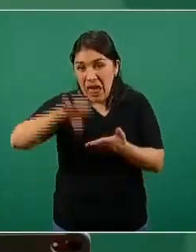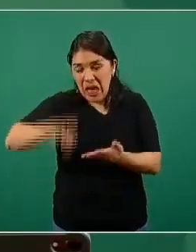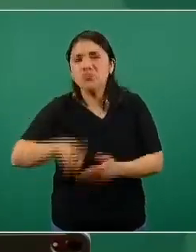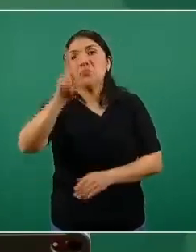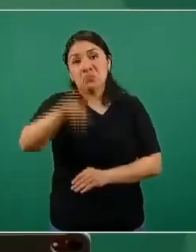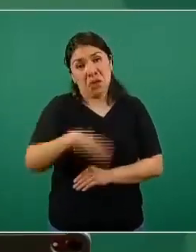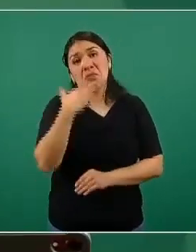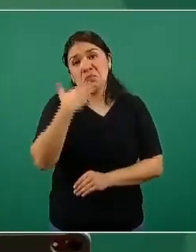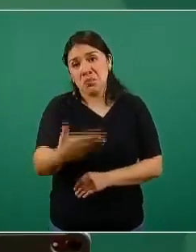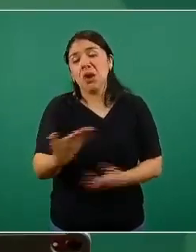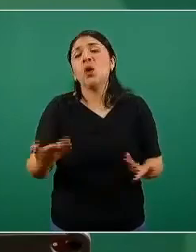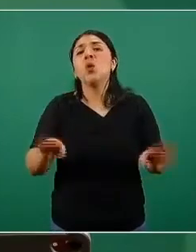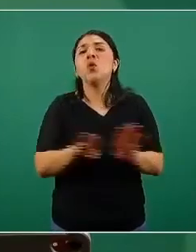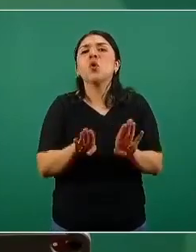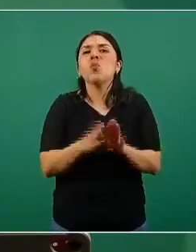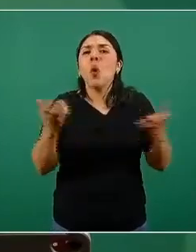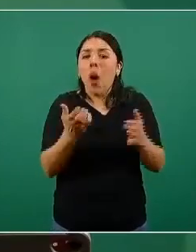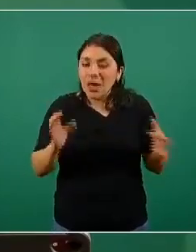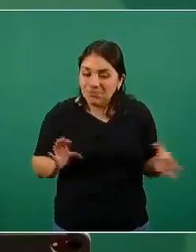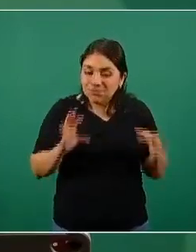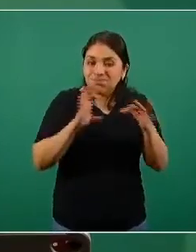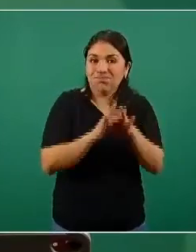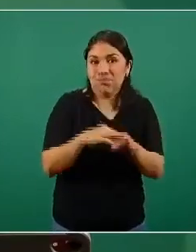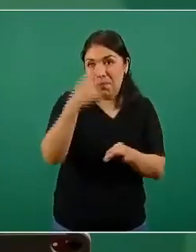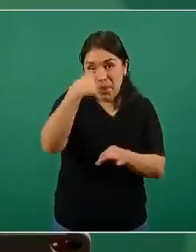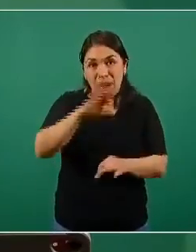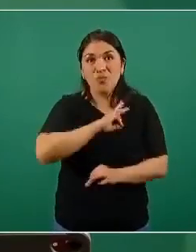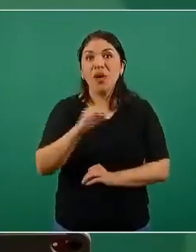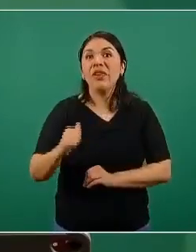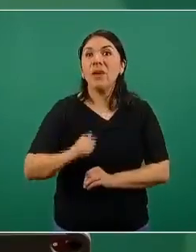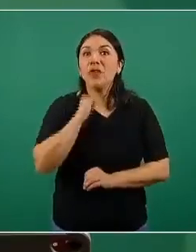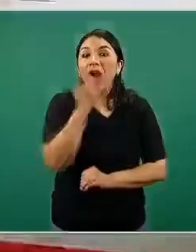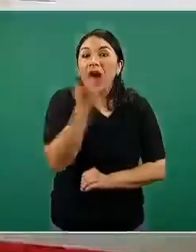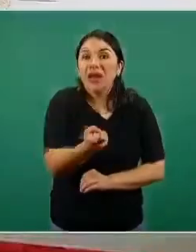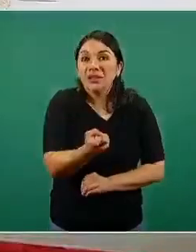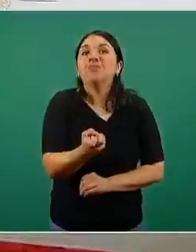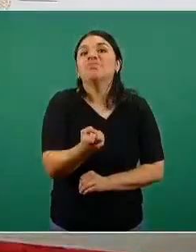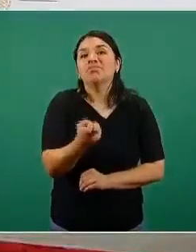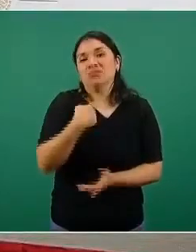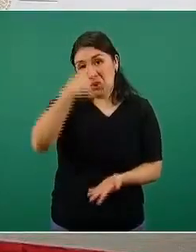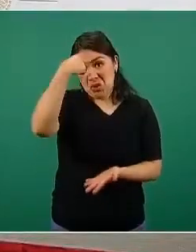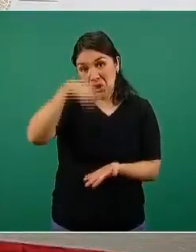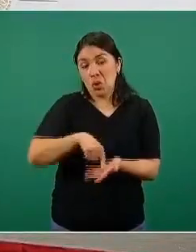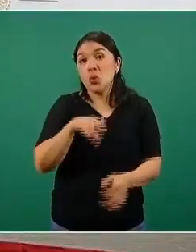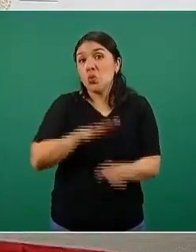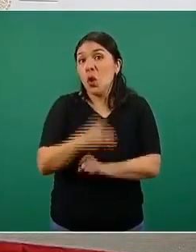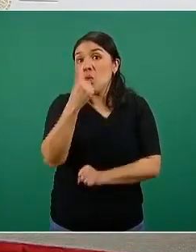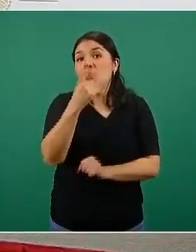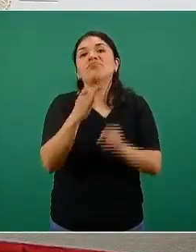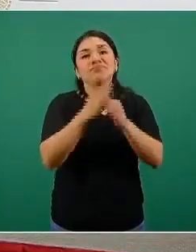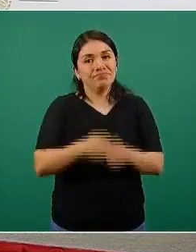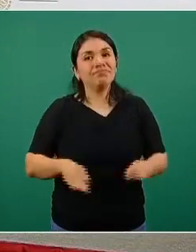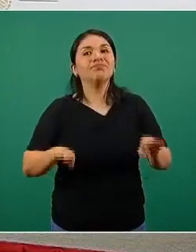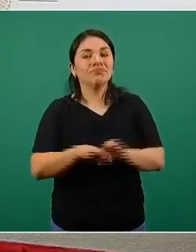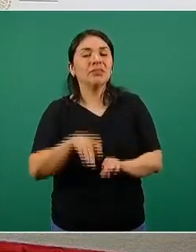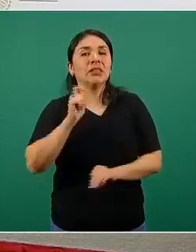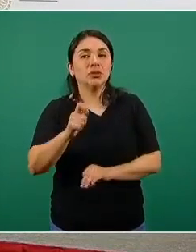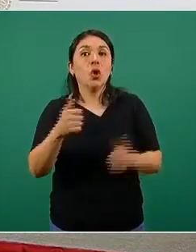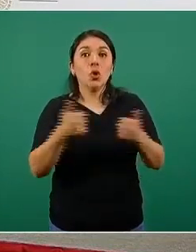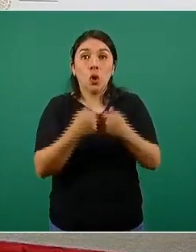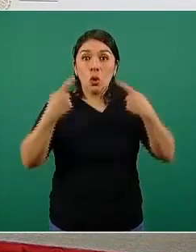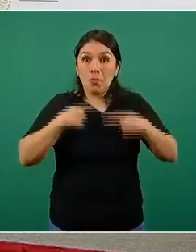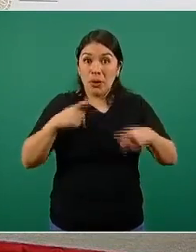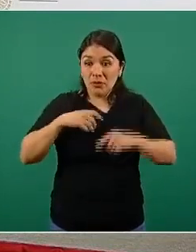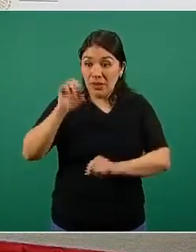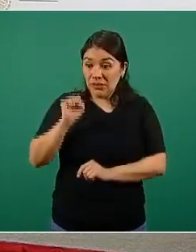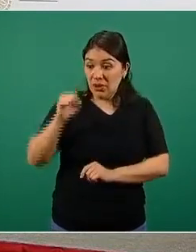buenos. ¿Cómo trabajar en esta vinculación para aprovechar esto, ¿no? Y creo que uno de esos elementos también es importante con los servidores de la